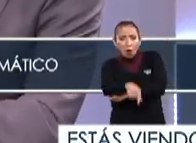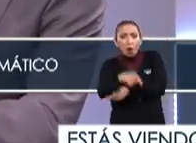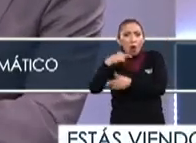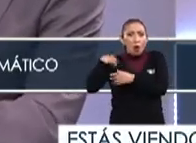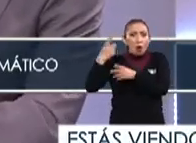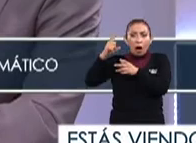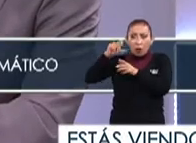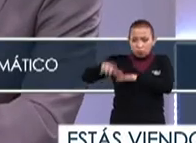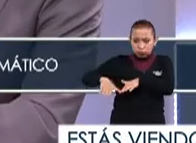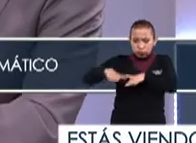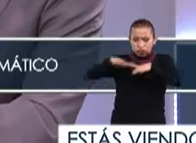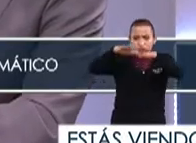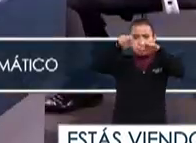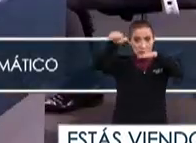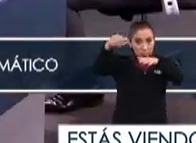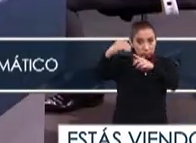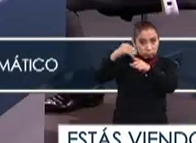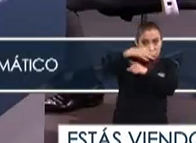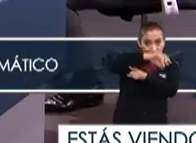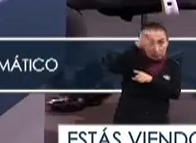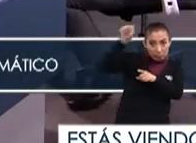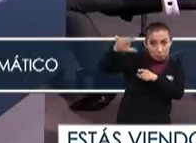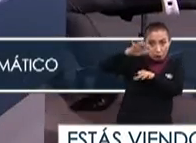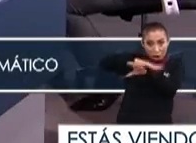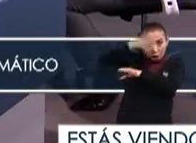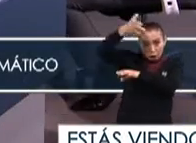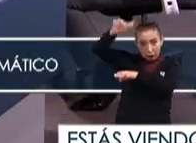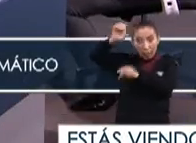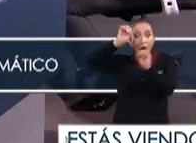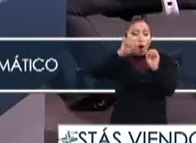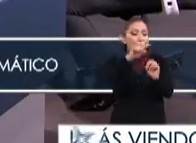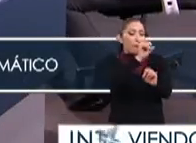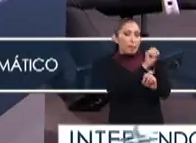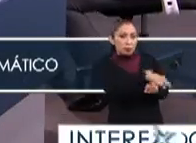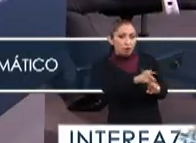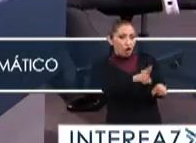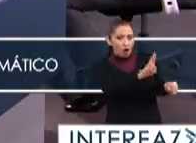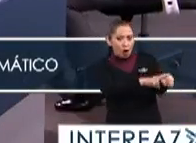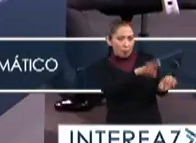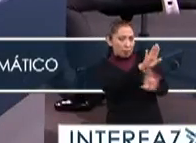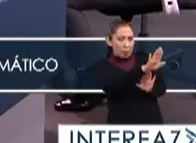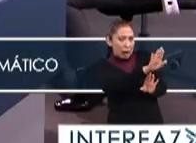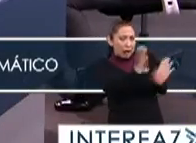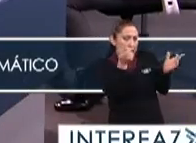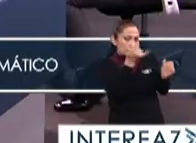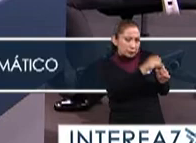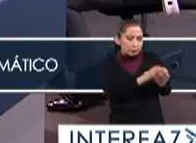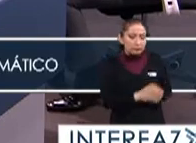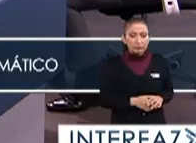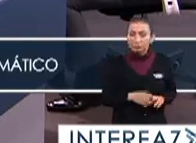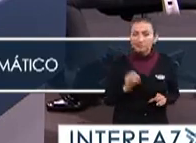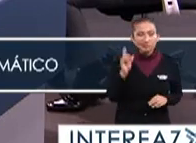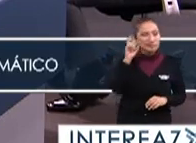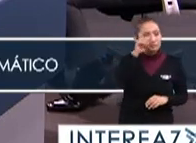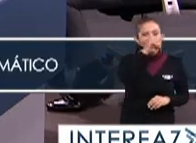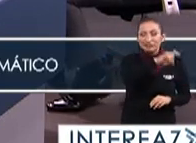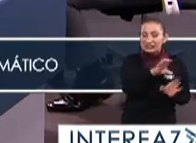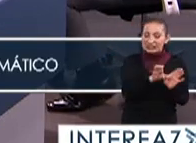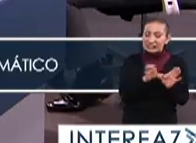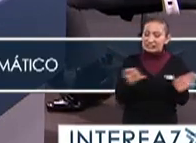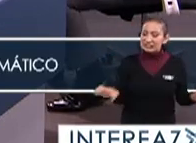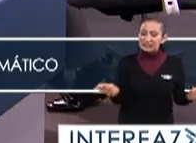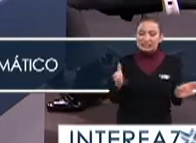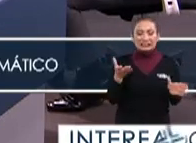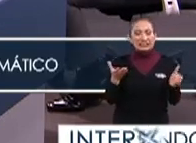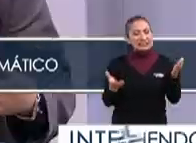del cambio climático o son todavía están dentro de los rubros naturales. Es difícil muchas veces separarlos